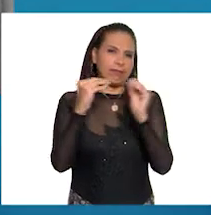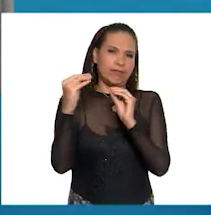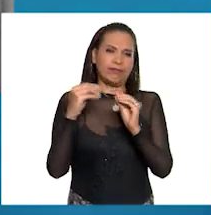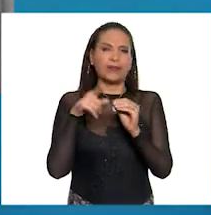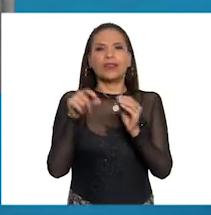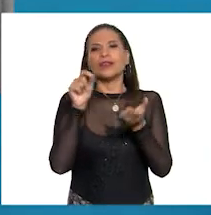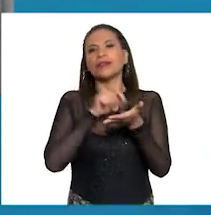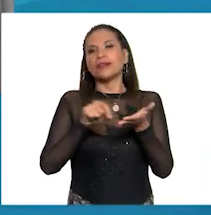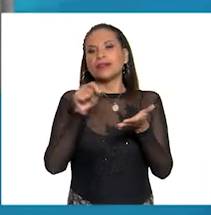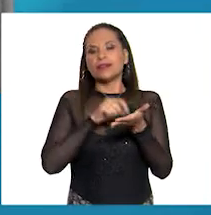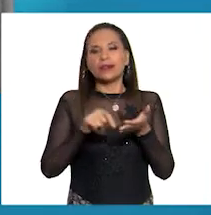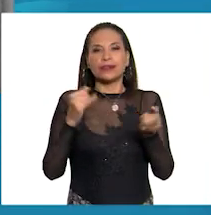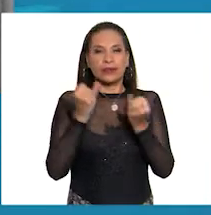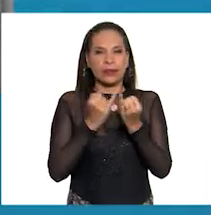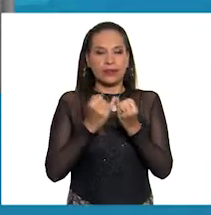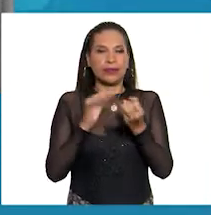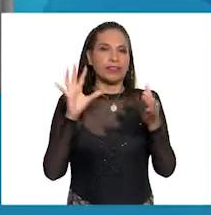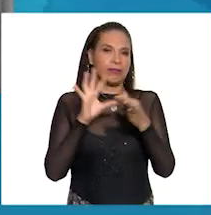encargó de describir y